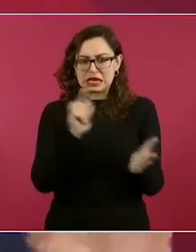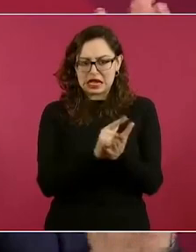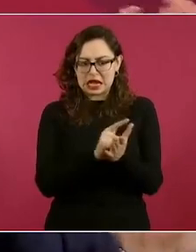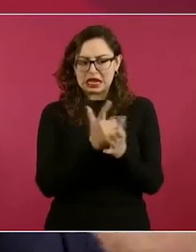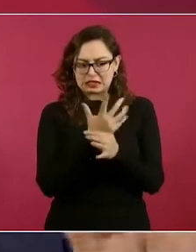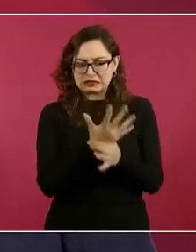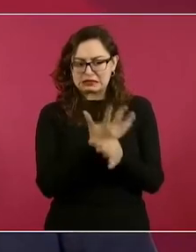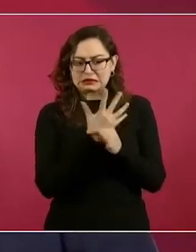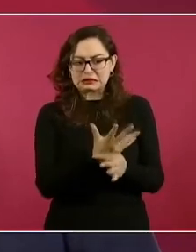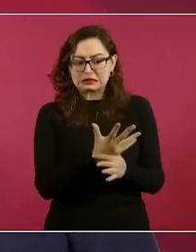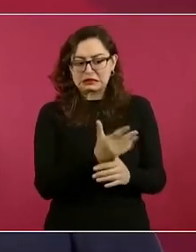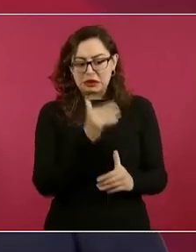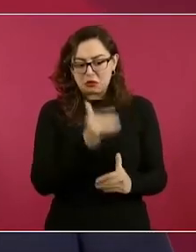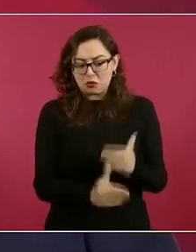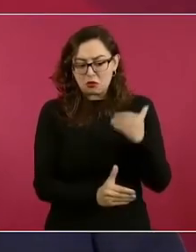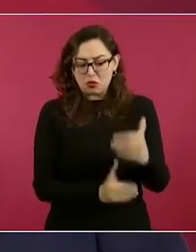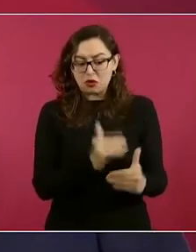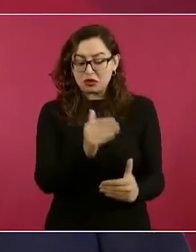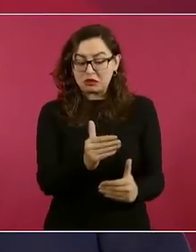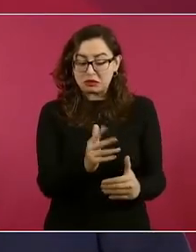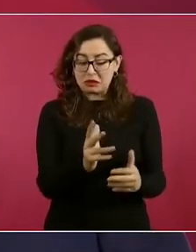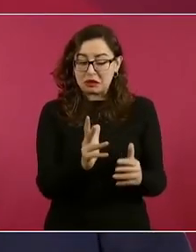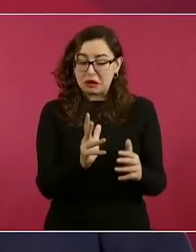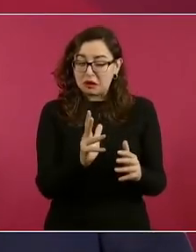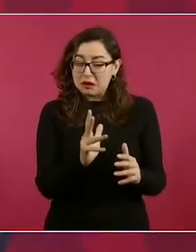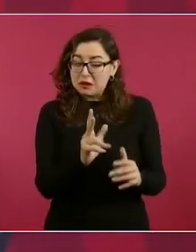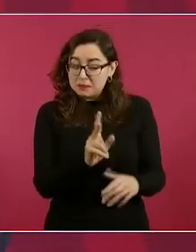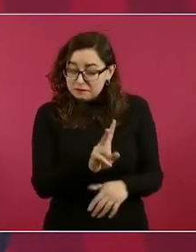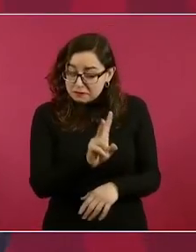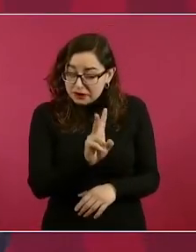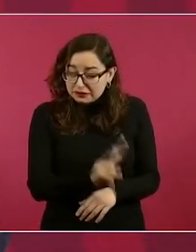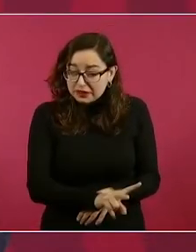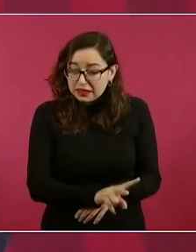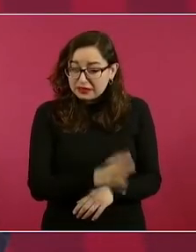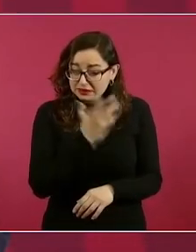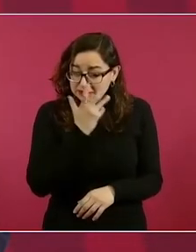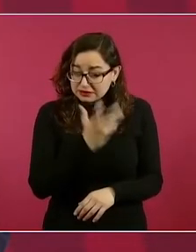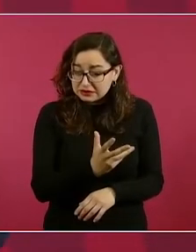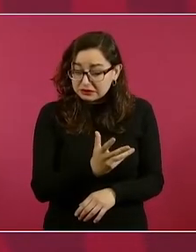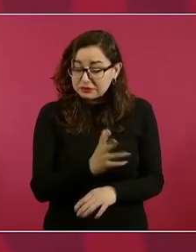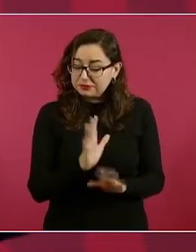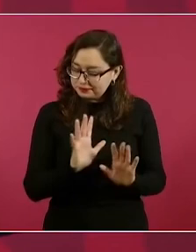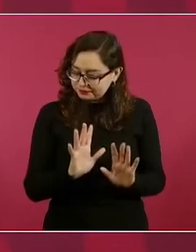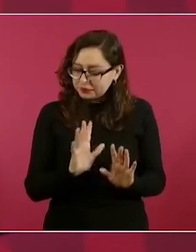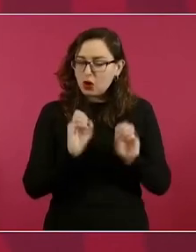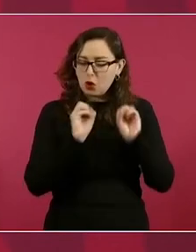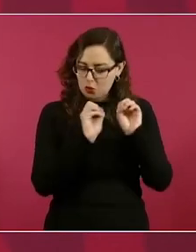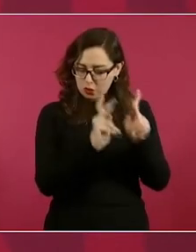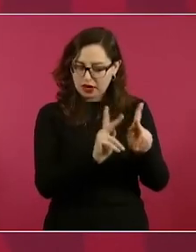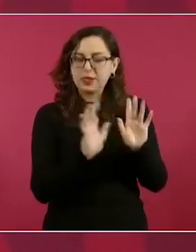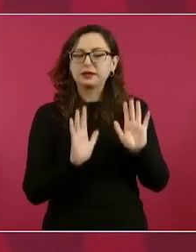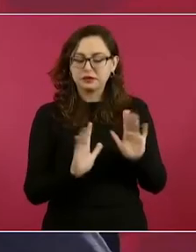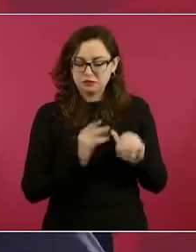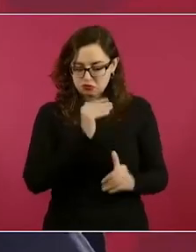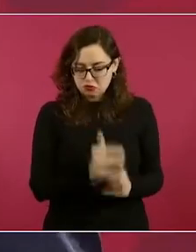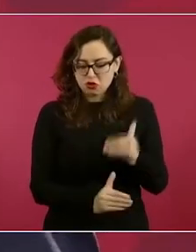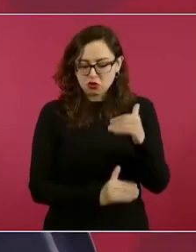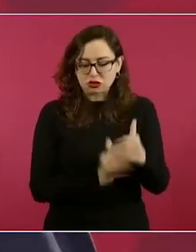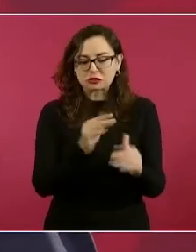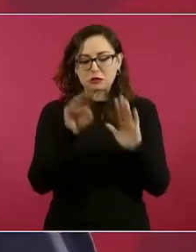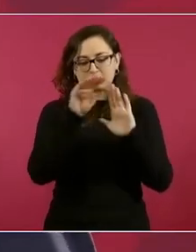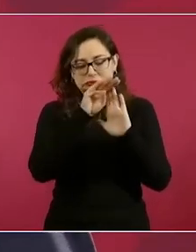que está por verse, porque yo creo que eso es chueco. Pero sin duda no es justicia.